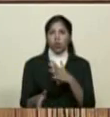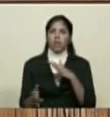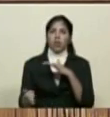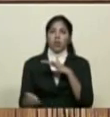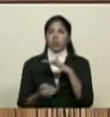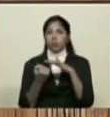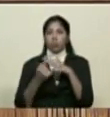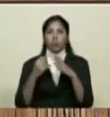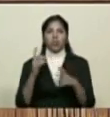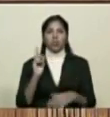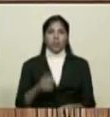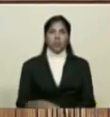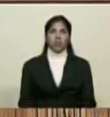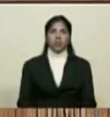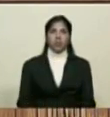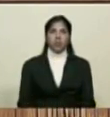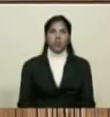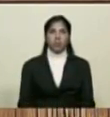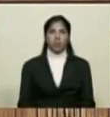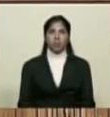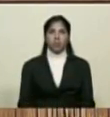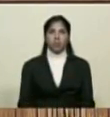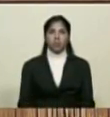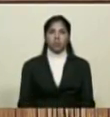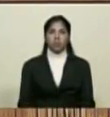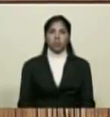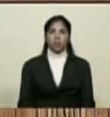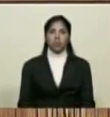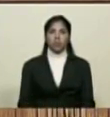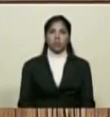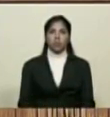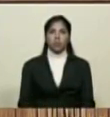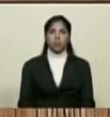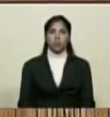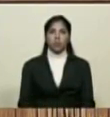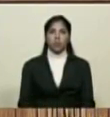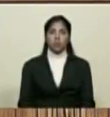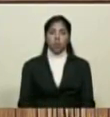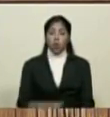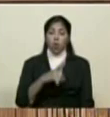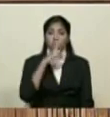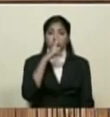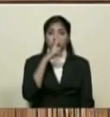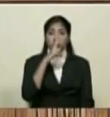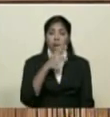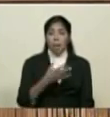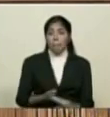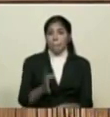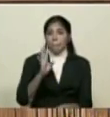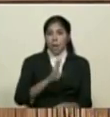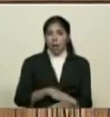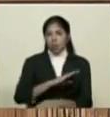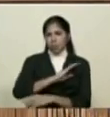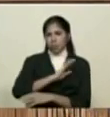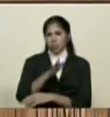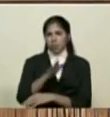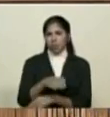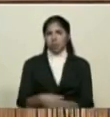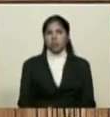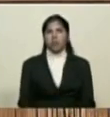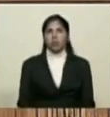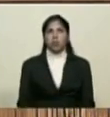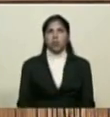impunemente. Son de los delitos más, yo diría, crueles. Entonces la búsqueda de la